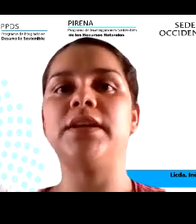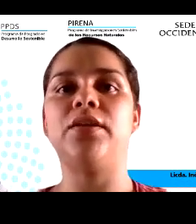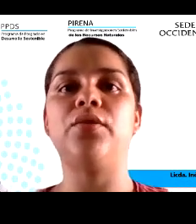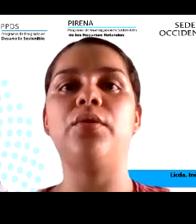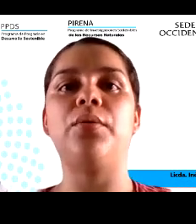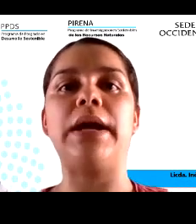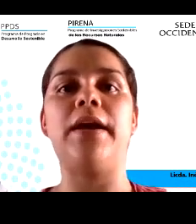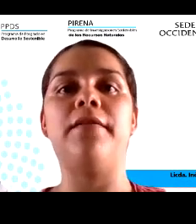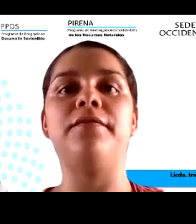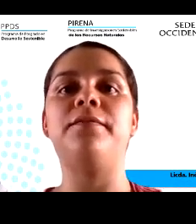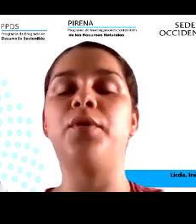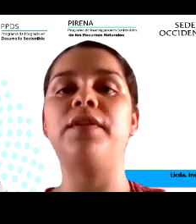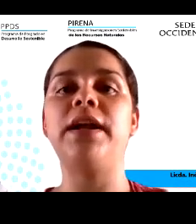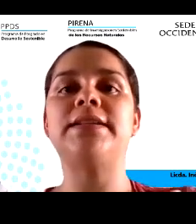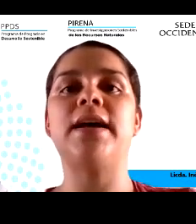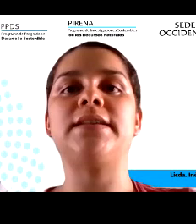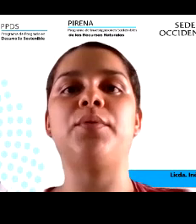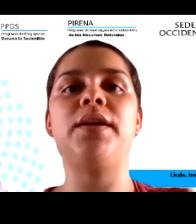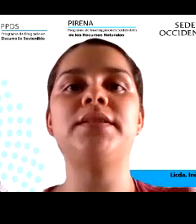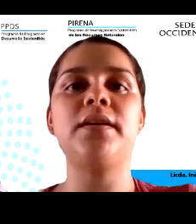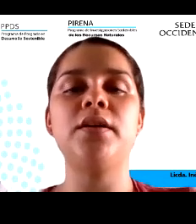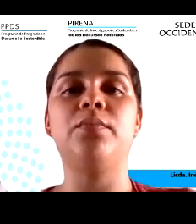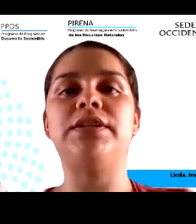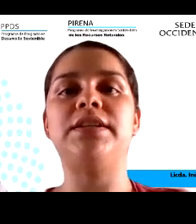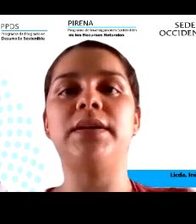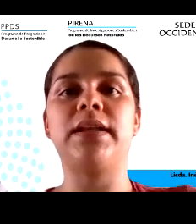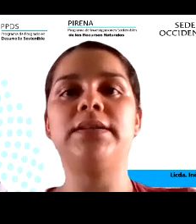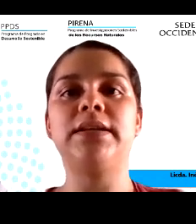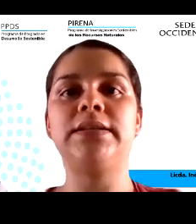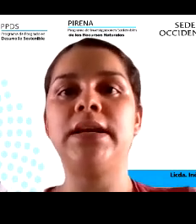Estaríamos entonces dando por finalizada esta ponencia. Muchísimas